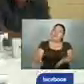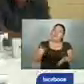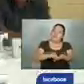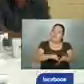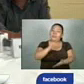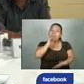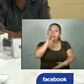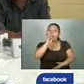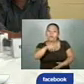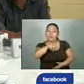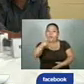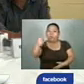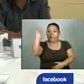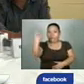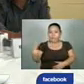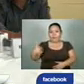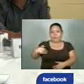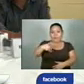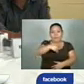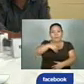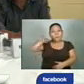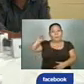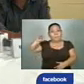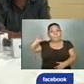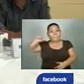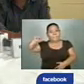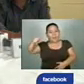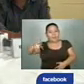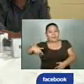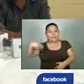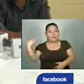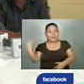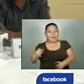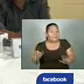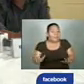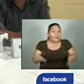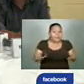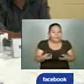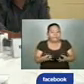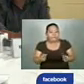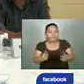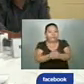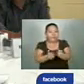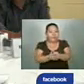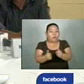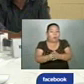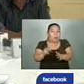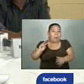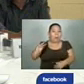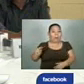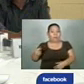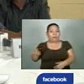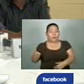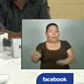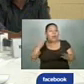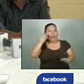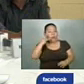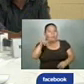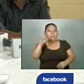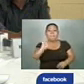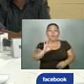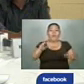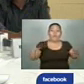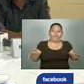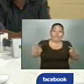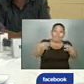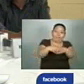necesidad que el ministro de Agricultura se ponga al frente de la crisis. sea que está haciendo las cosas al revés, ¿por qué no juntar a